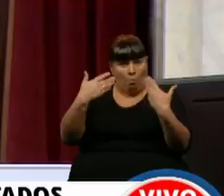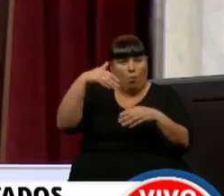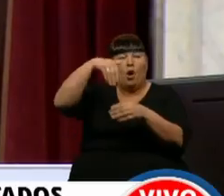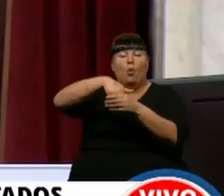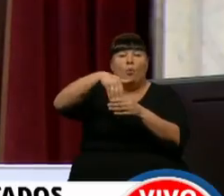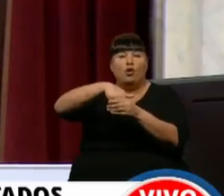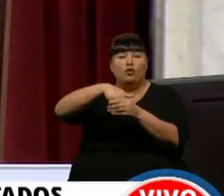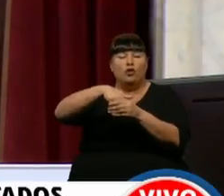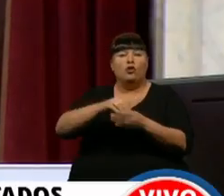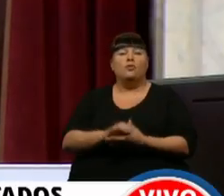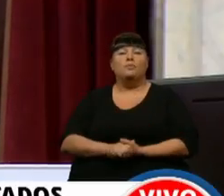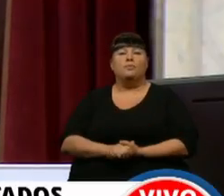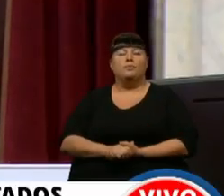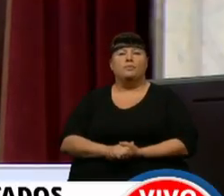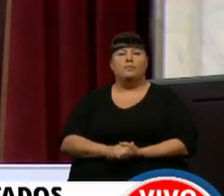votar